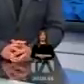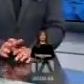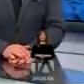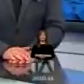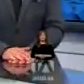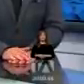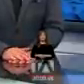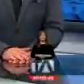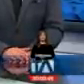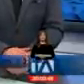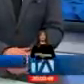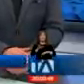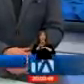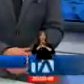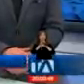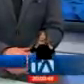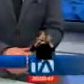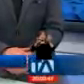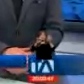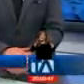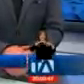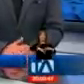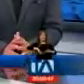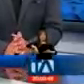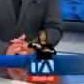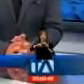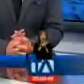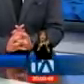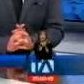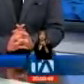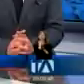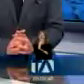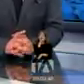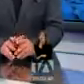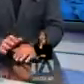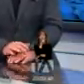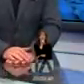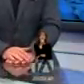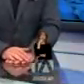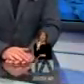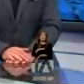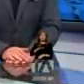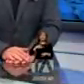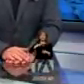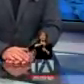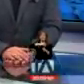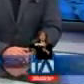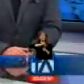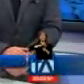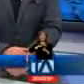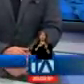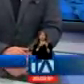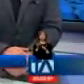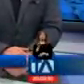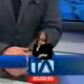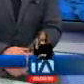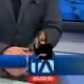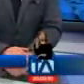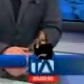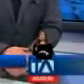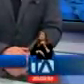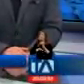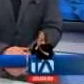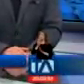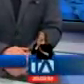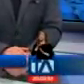6 provincias del país permanecen en alerta naranja ante las fuertes lluvias. Ya son más de 15.000 personas afectadas en el Ecuador a consecuencia de